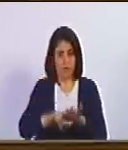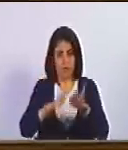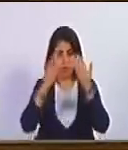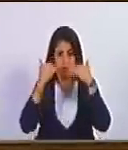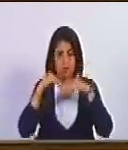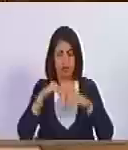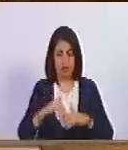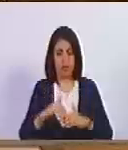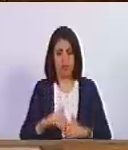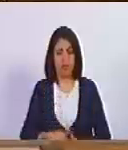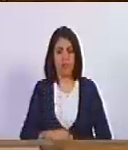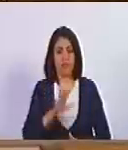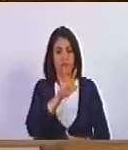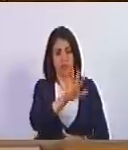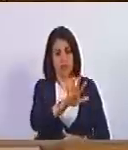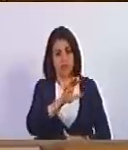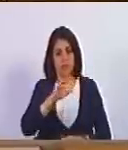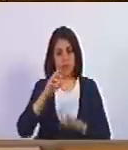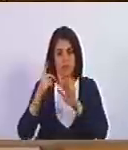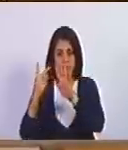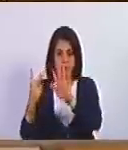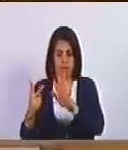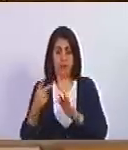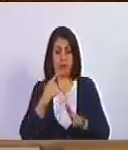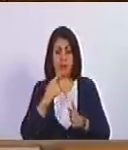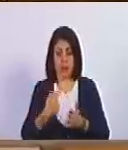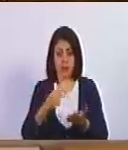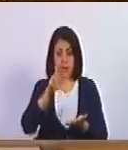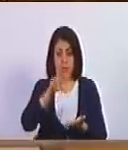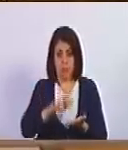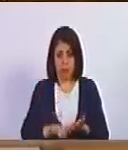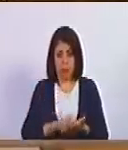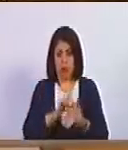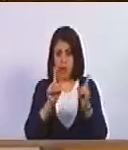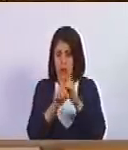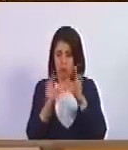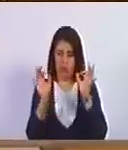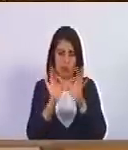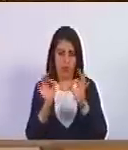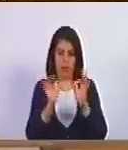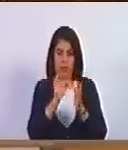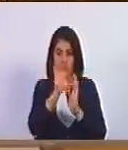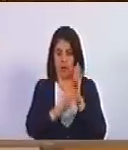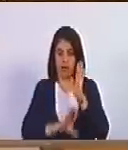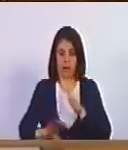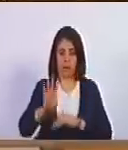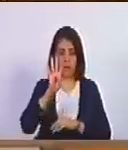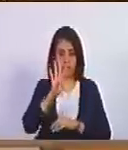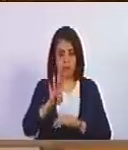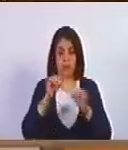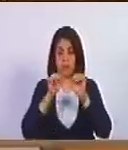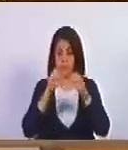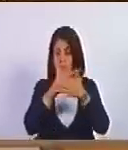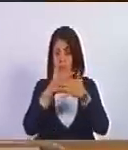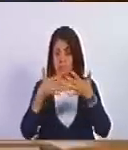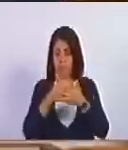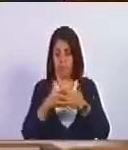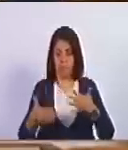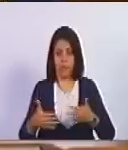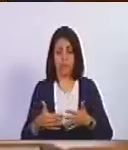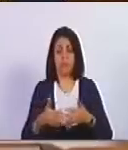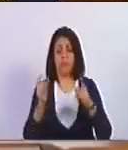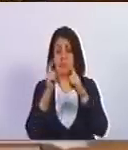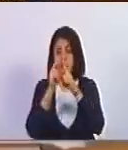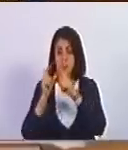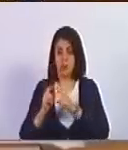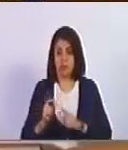Aprobado. Siguiente. 57º. Se propone aprobar sin modificación el capítulo 4, el cual queda redactado en los siguientes